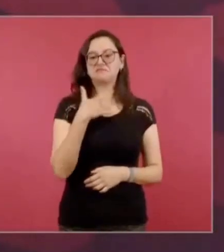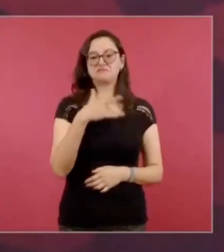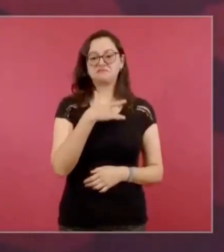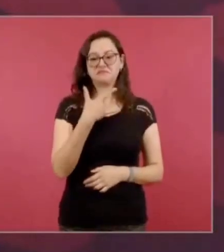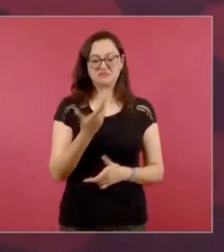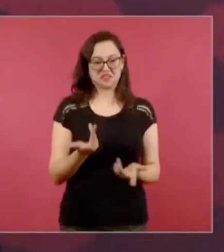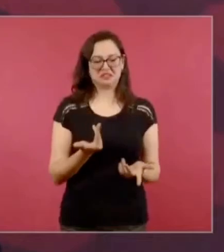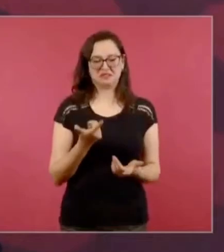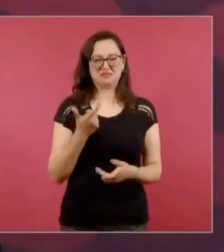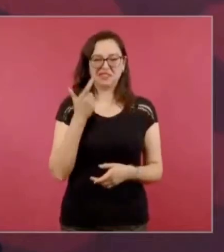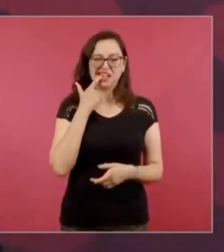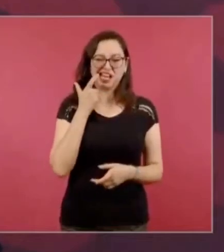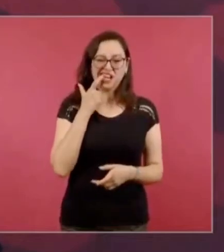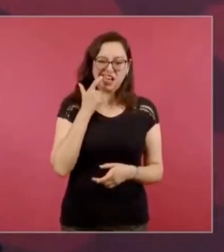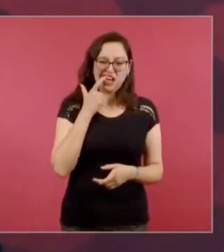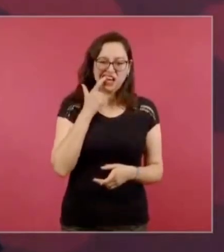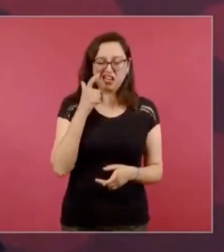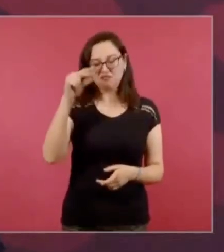aportaron mucho dinero,